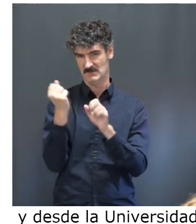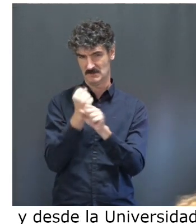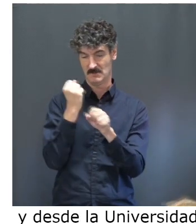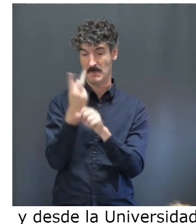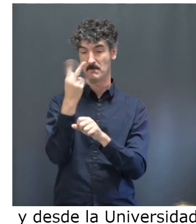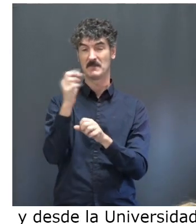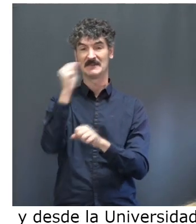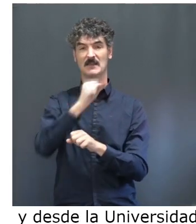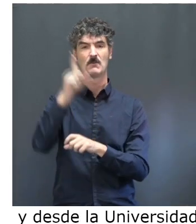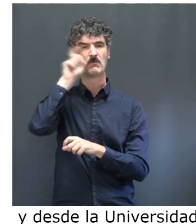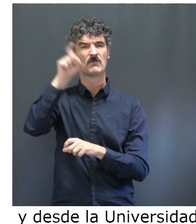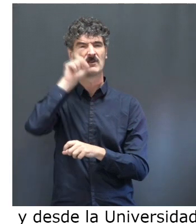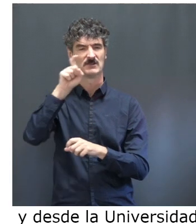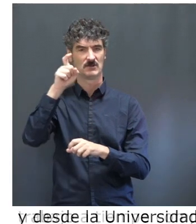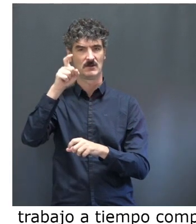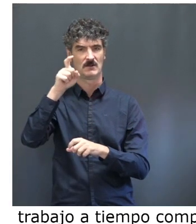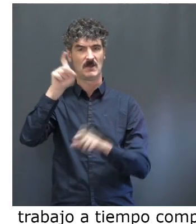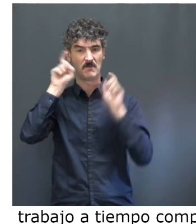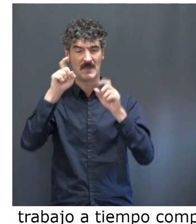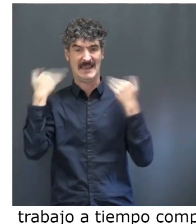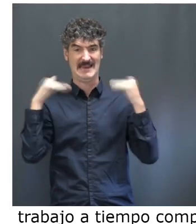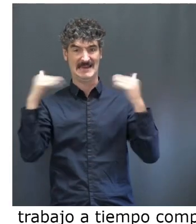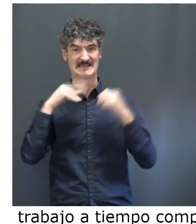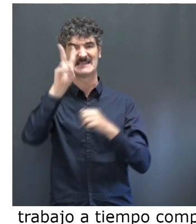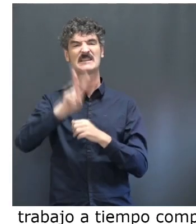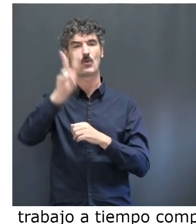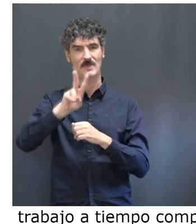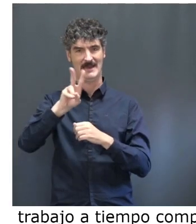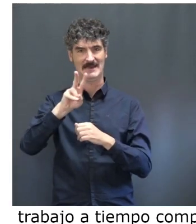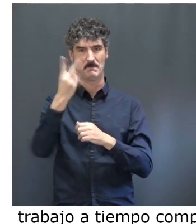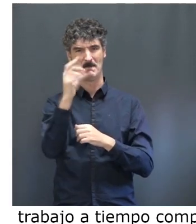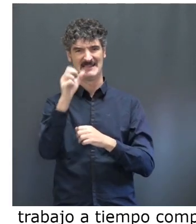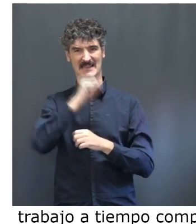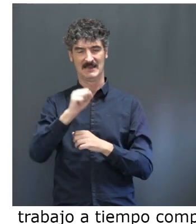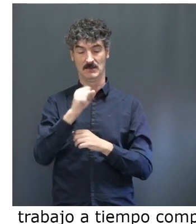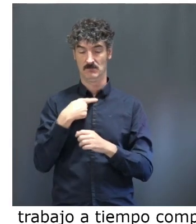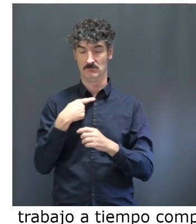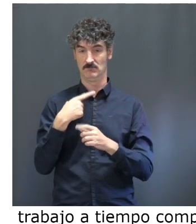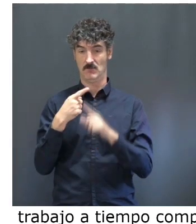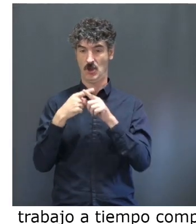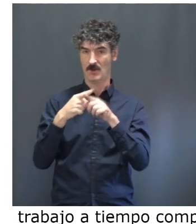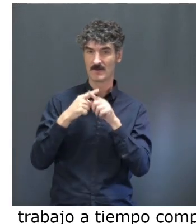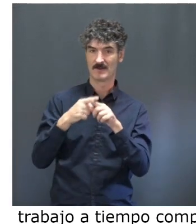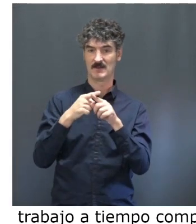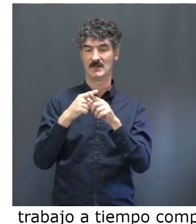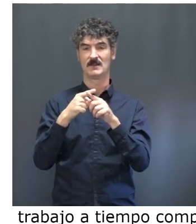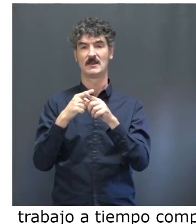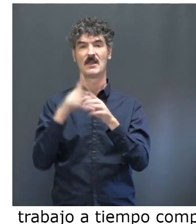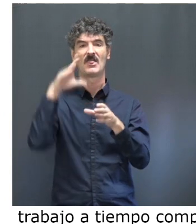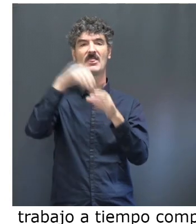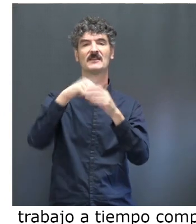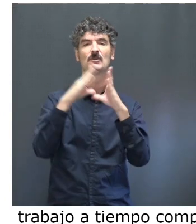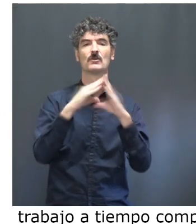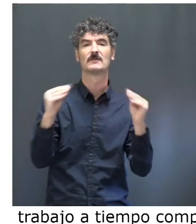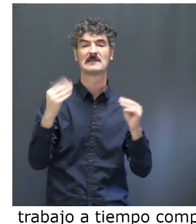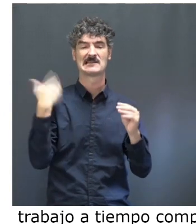años profesora de educación física en secundaria, y compatibilizaba como asociada en la universidad. Pues en la universidad